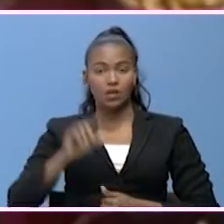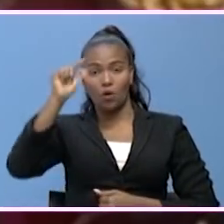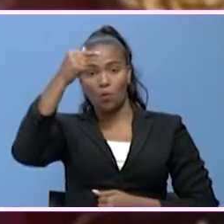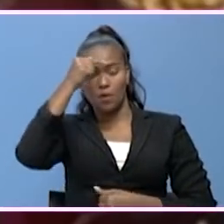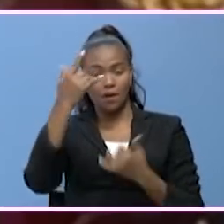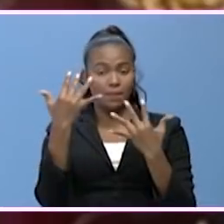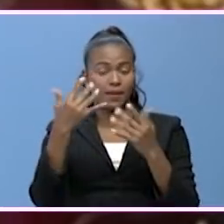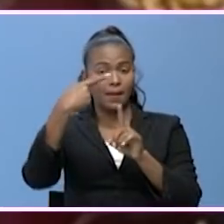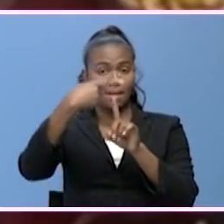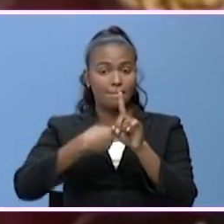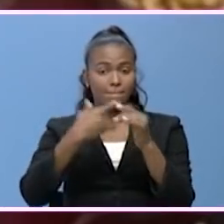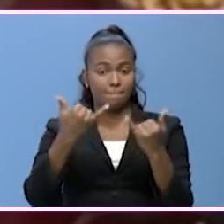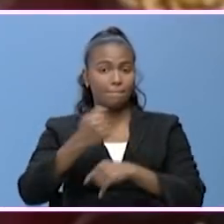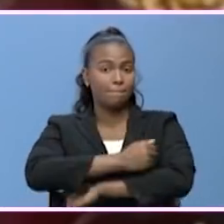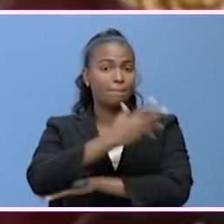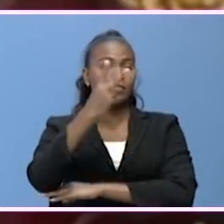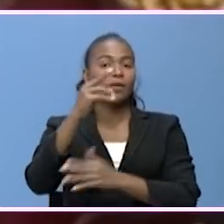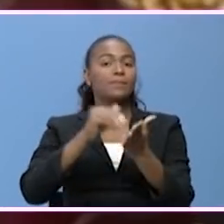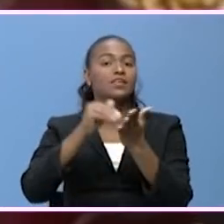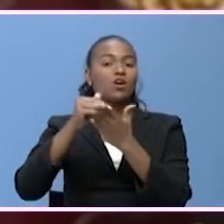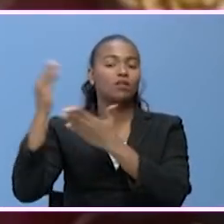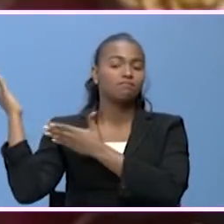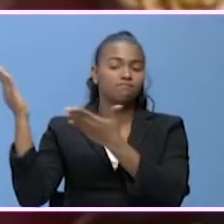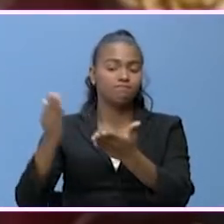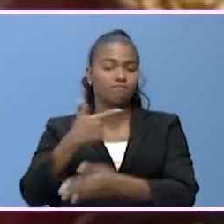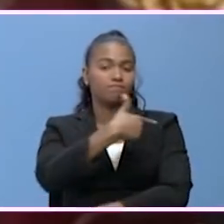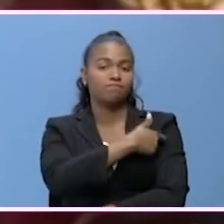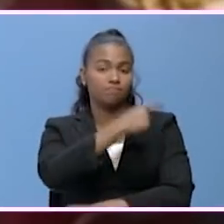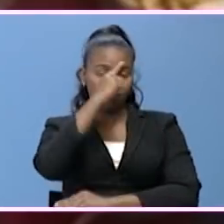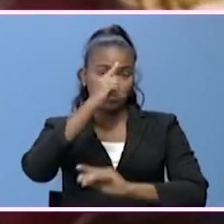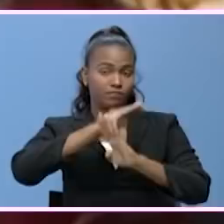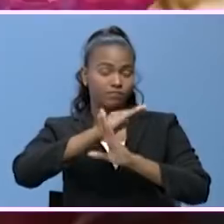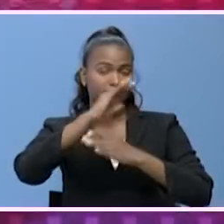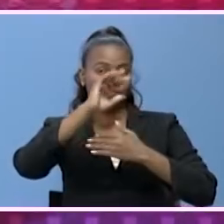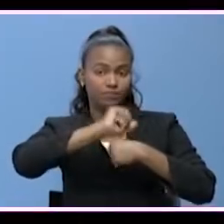en marzo 2 millones de vacunas contra el COVID-19.